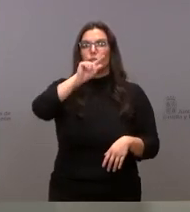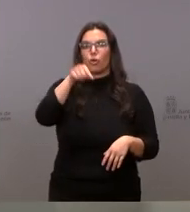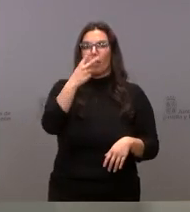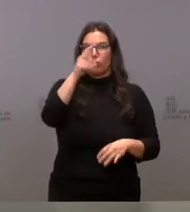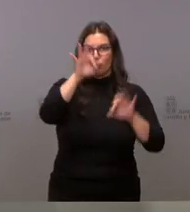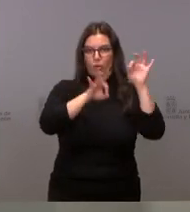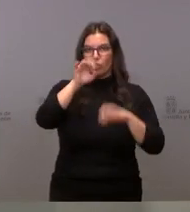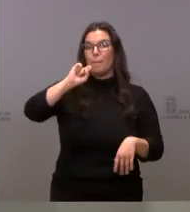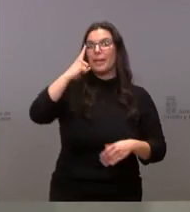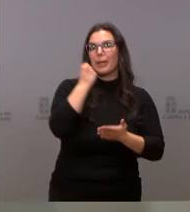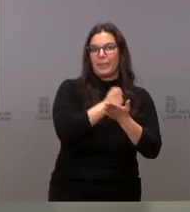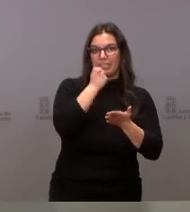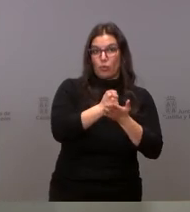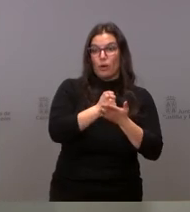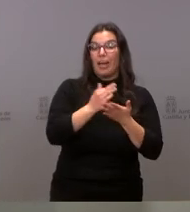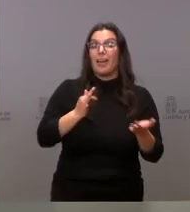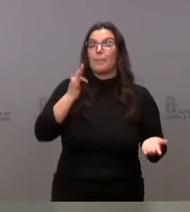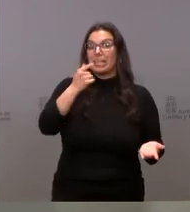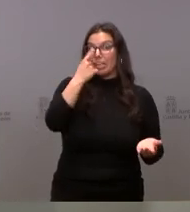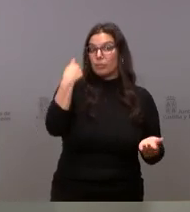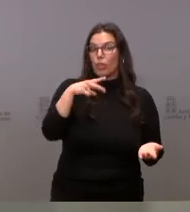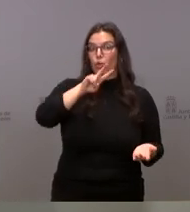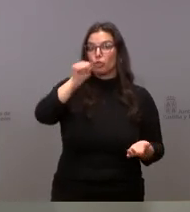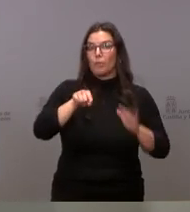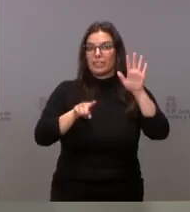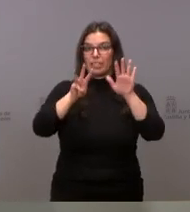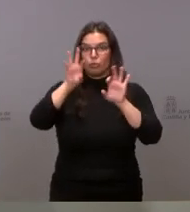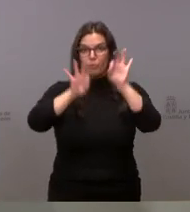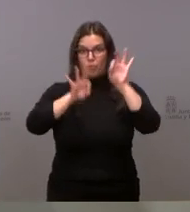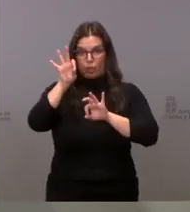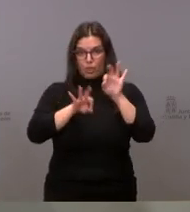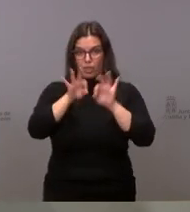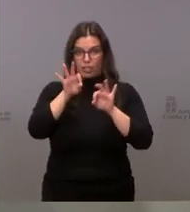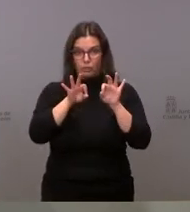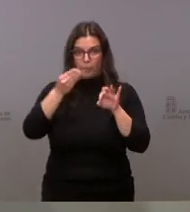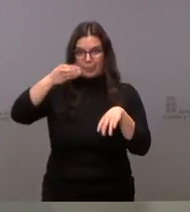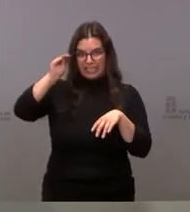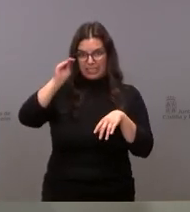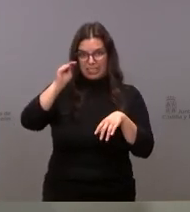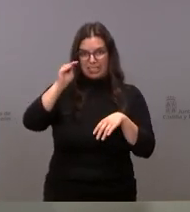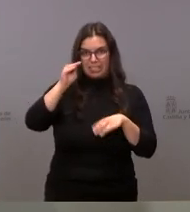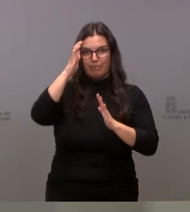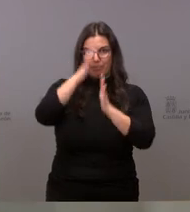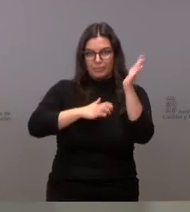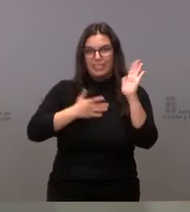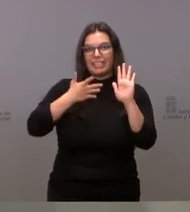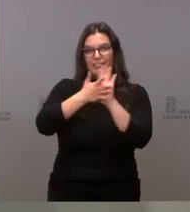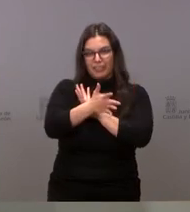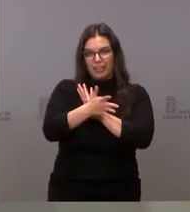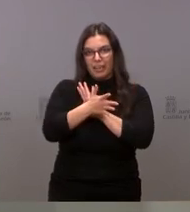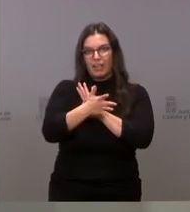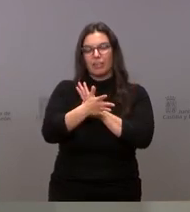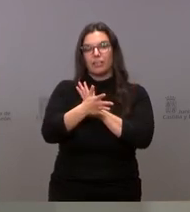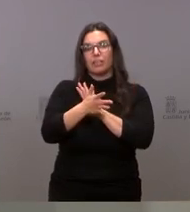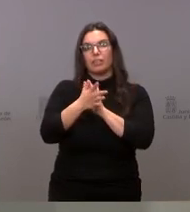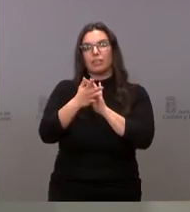y en el año 21 se añadió un 2 68 por ciento adicional estamos hablando por tanto de alcanzar